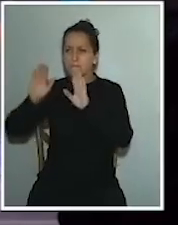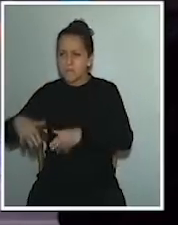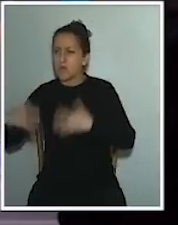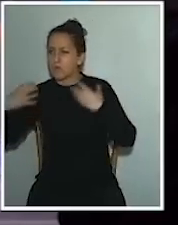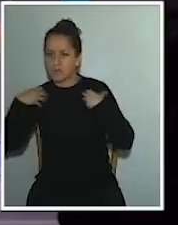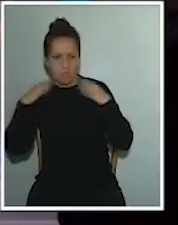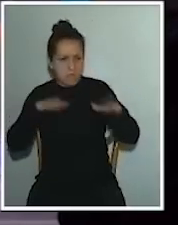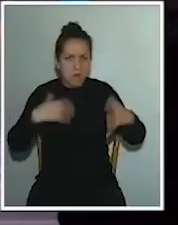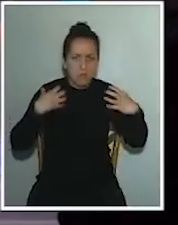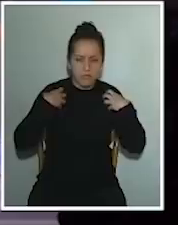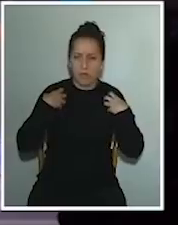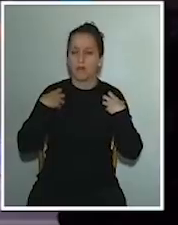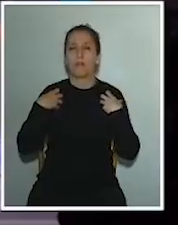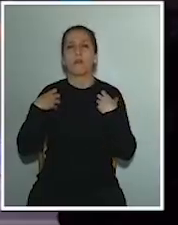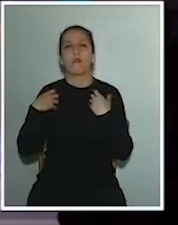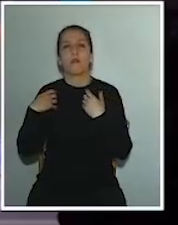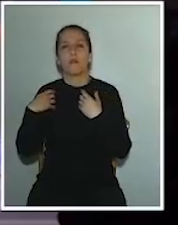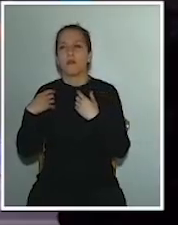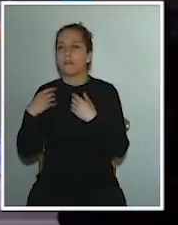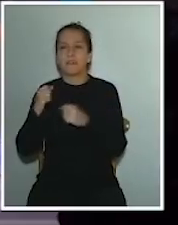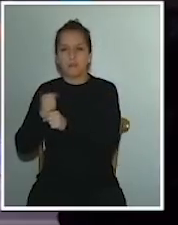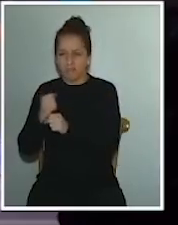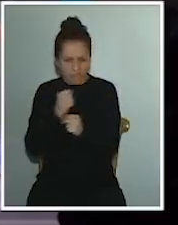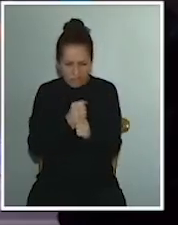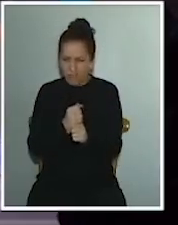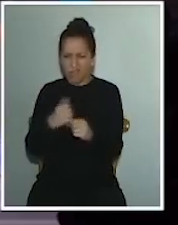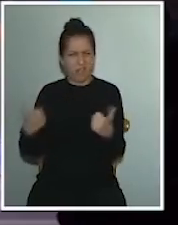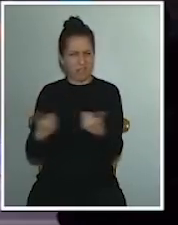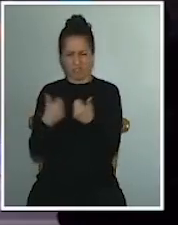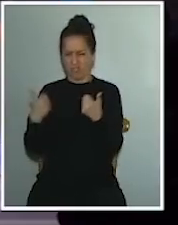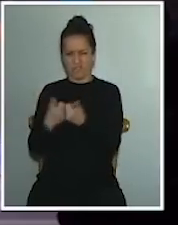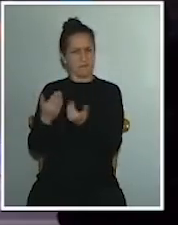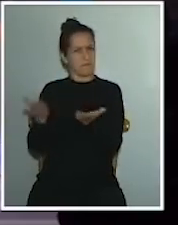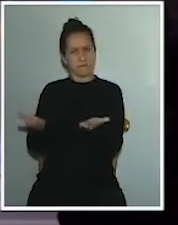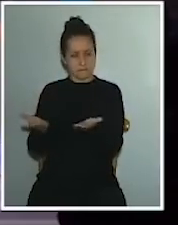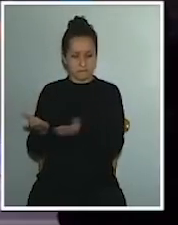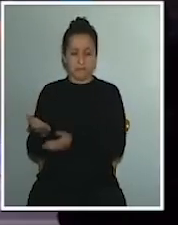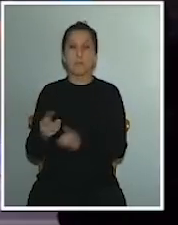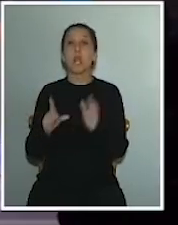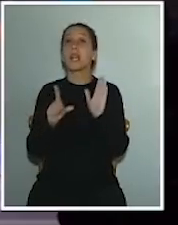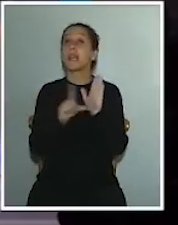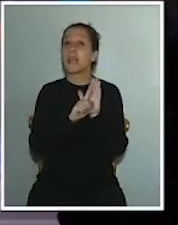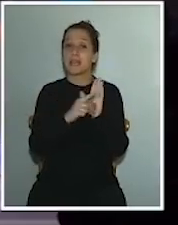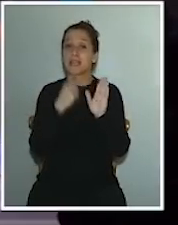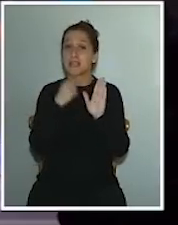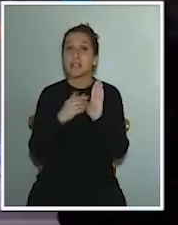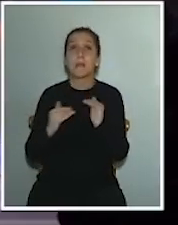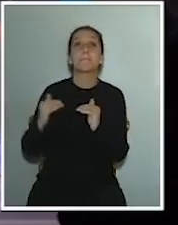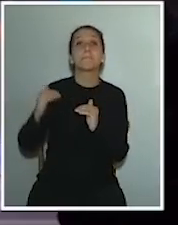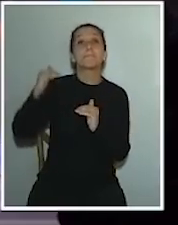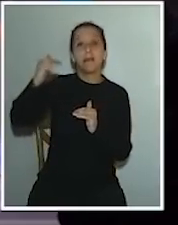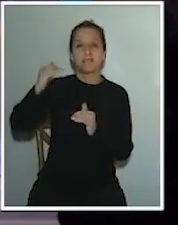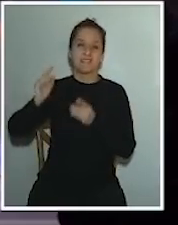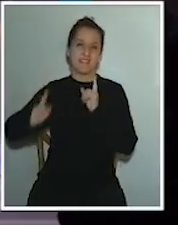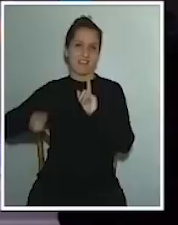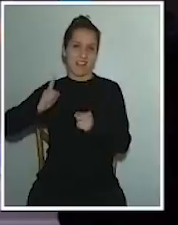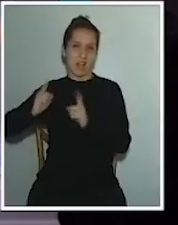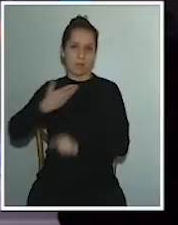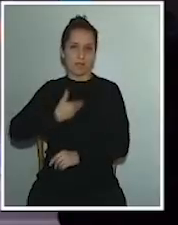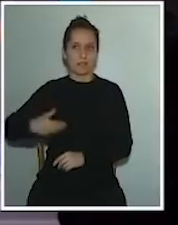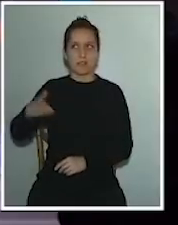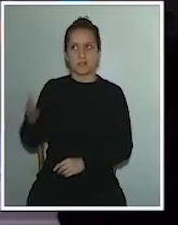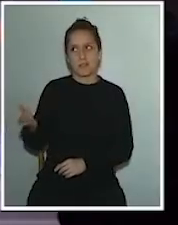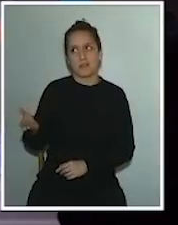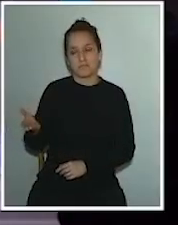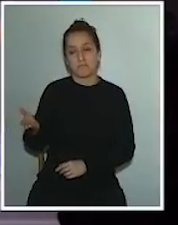iguales o sea una cosa es una copia una de la otra pero en la ley le dan la primacía al delegado presidencial bueno